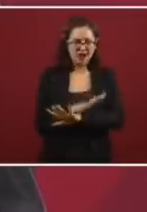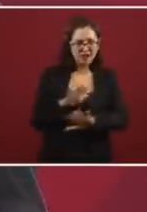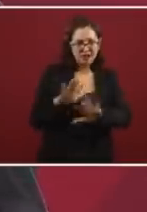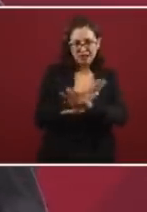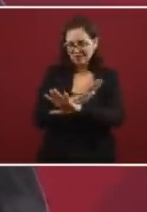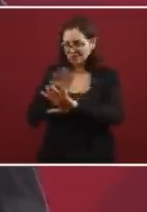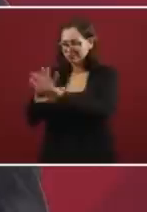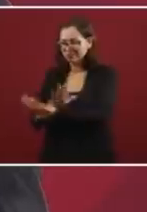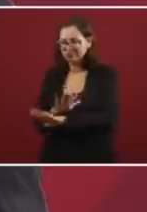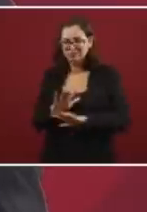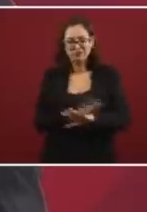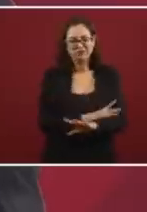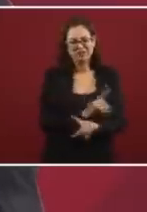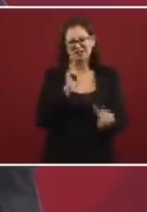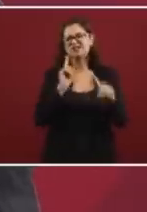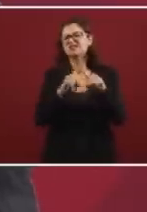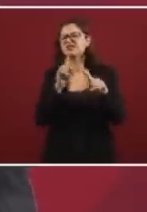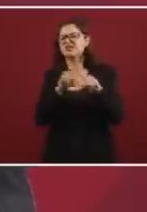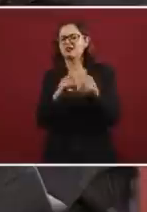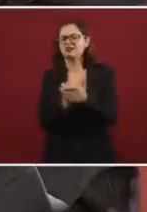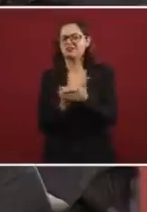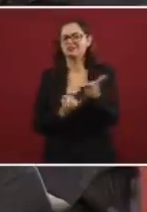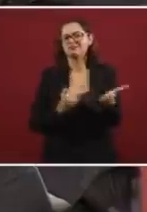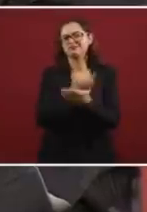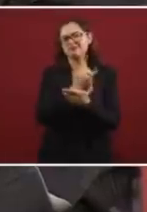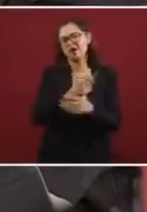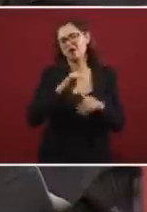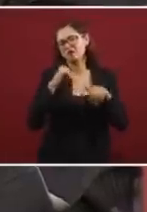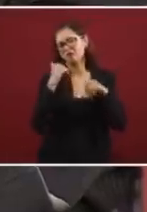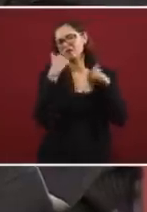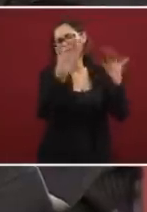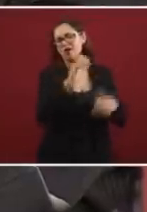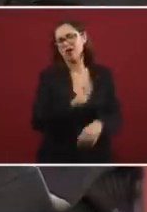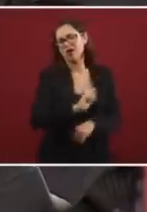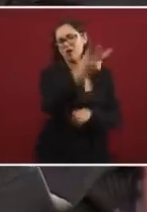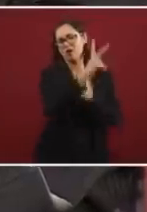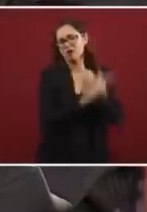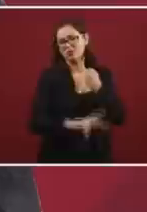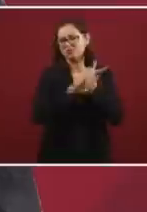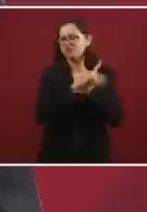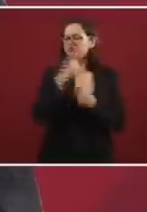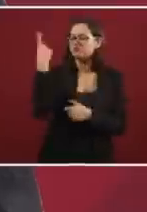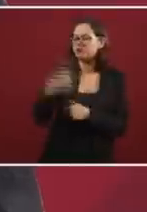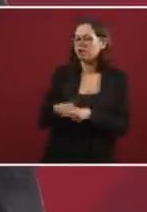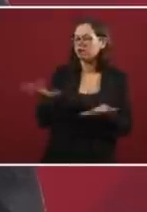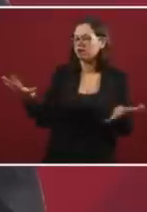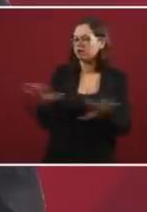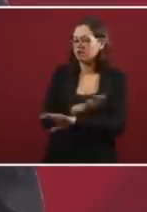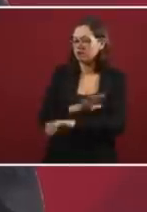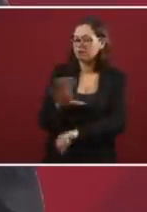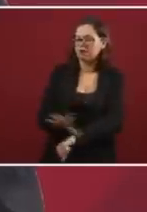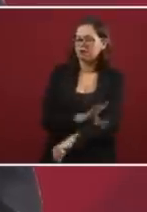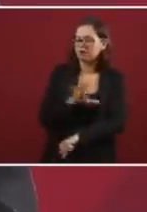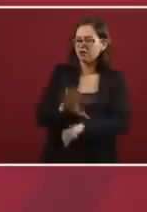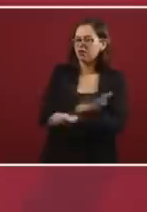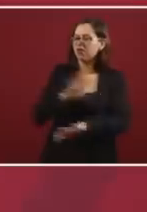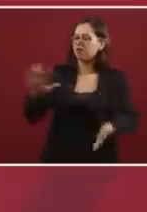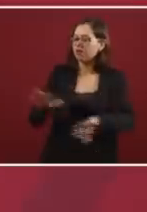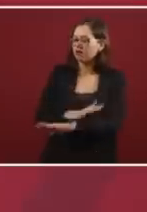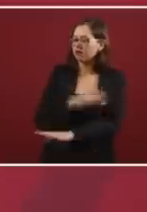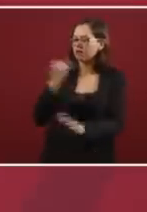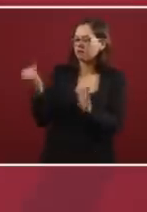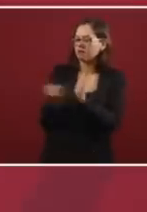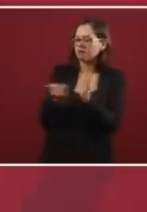en el extranjero reforma energética reforma fiscal